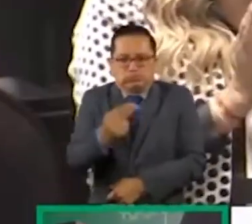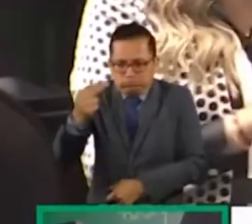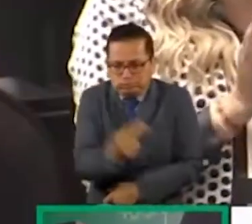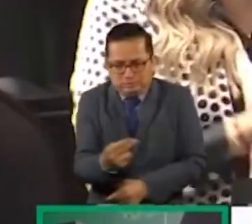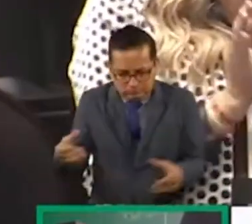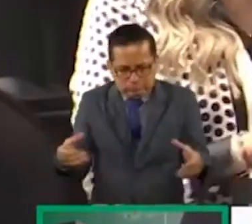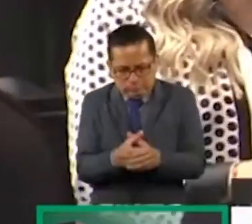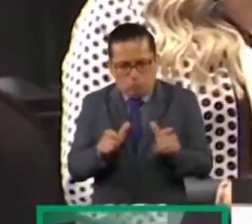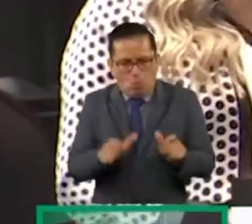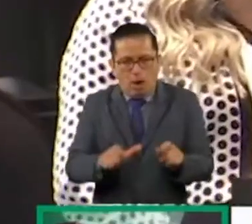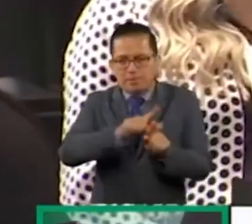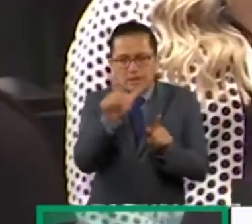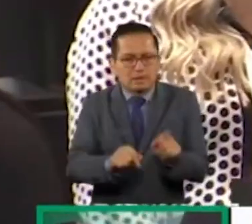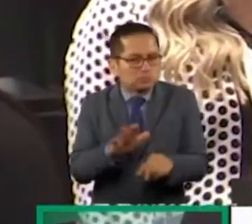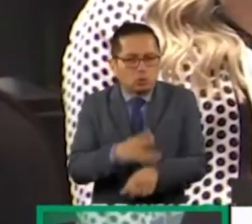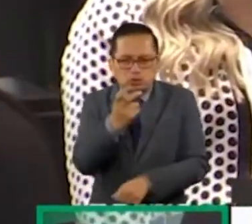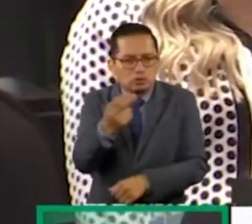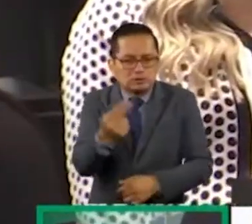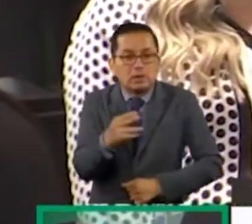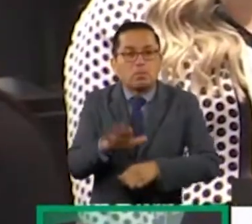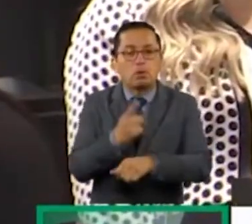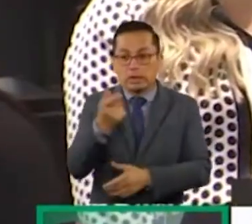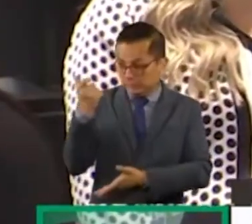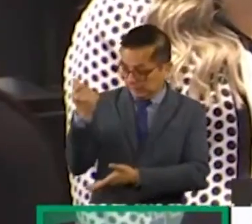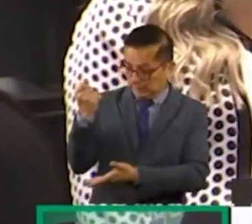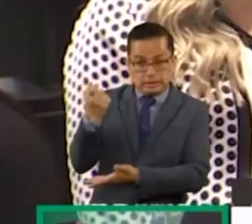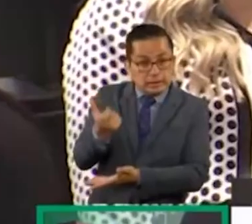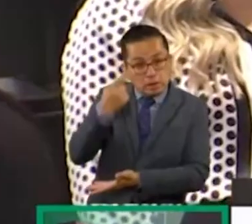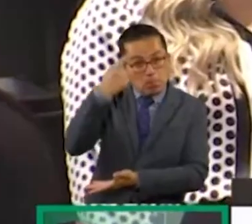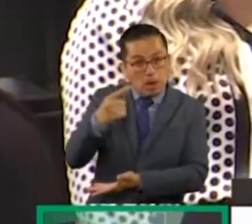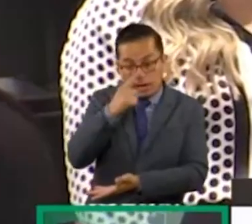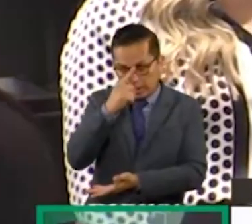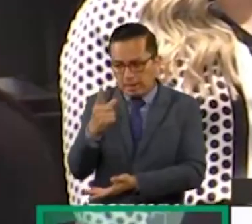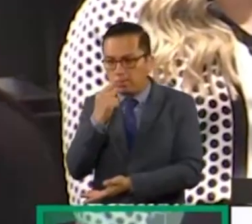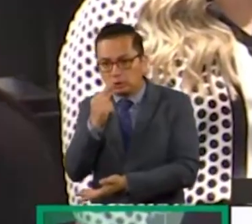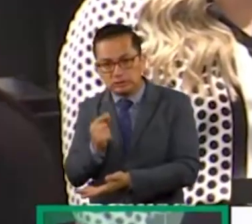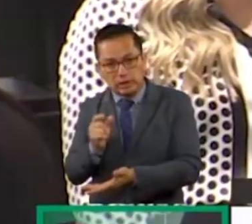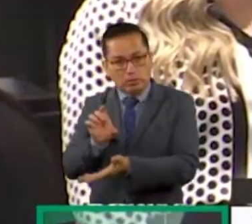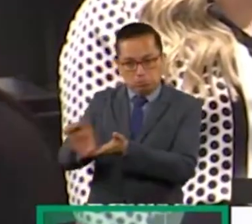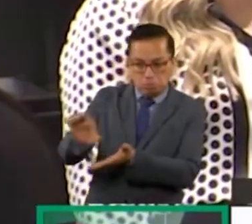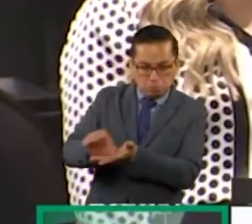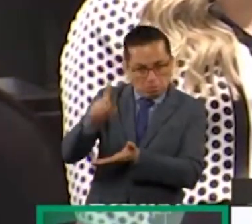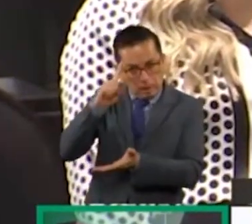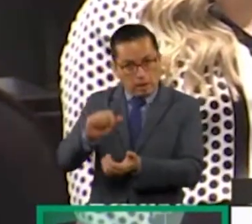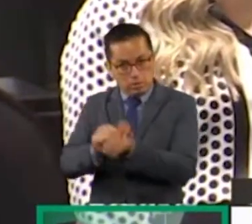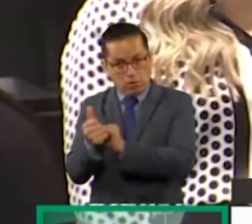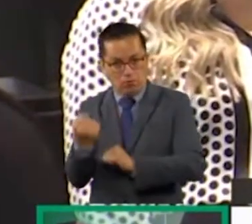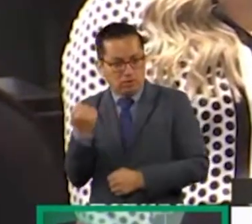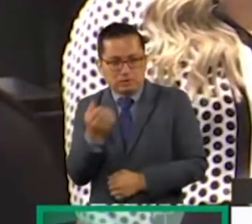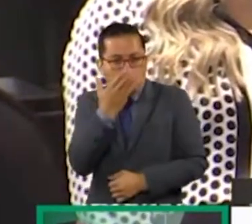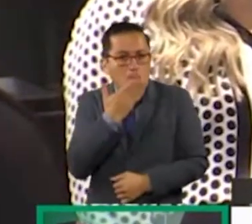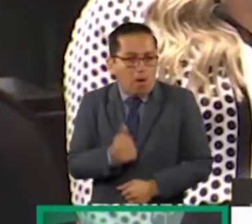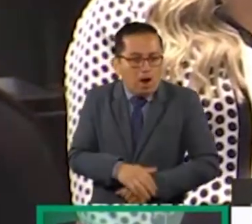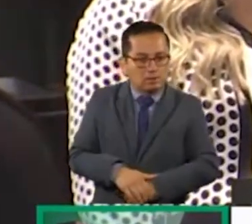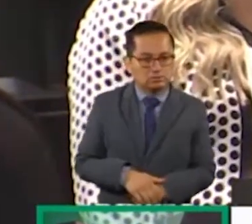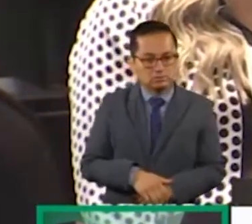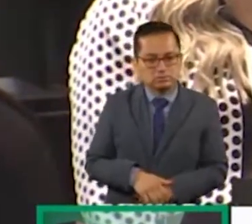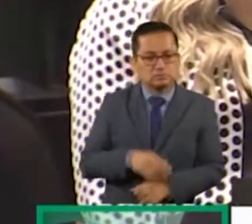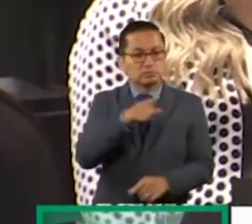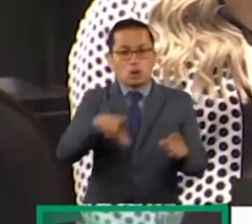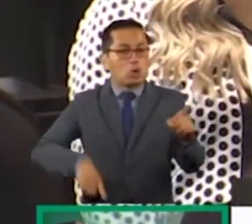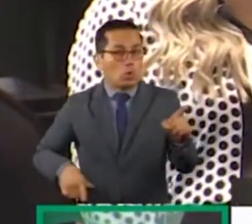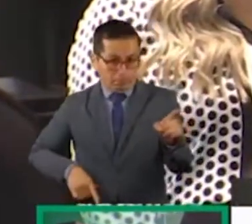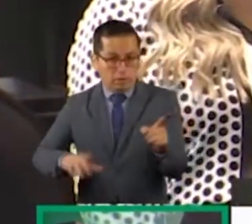Armadas, porque no tenemos fortalecimiento de las instituciones civiles a las que el gobierno se comprometió, a las